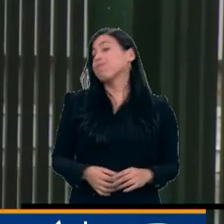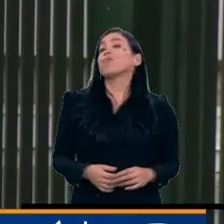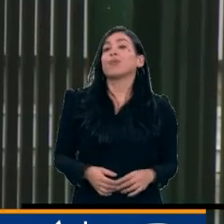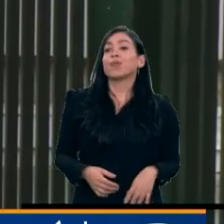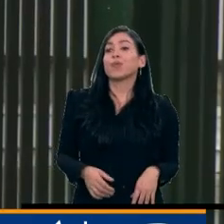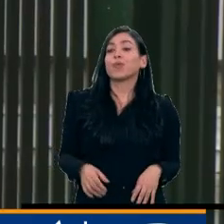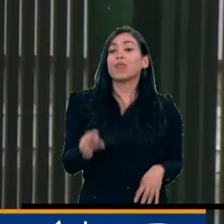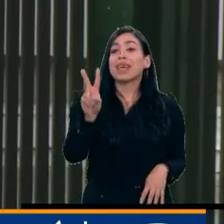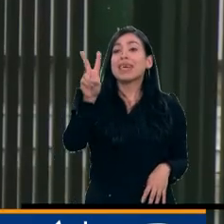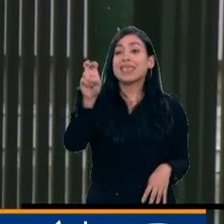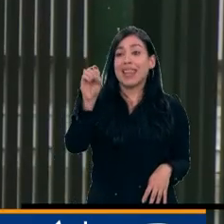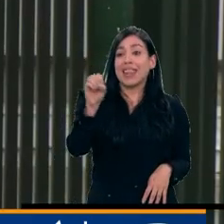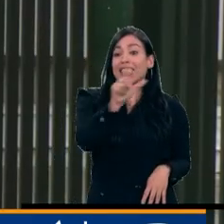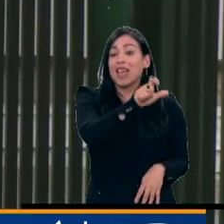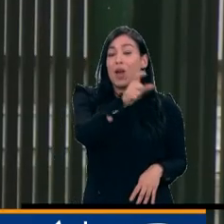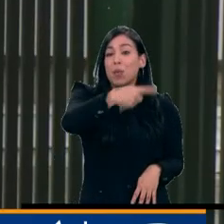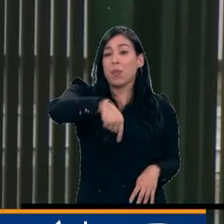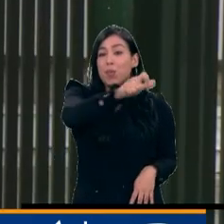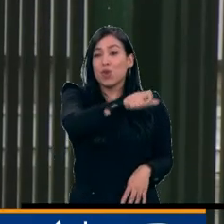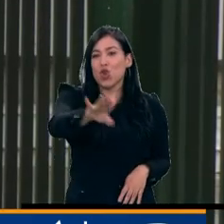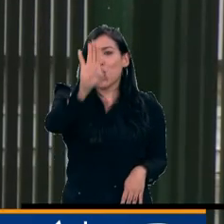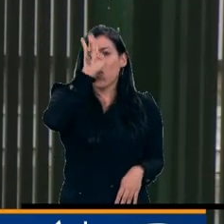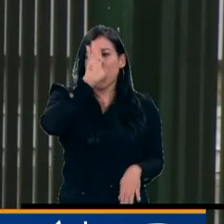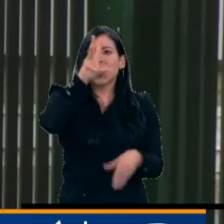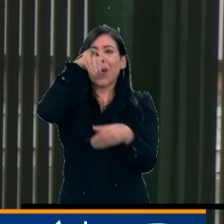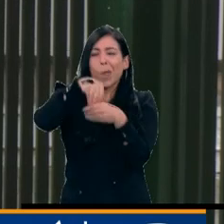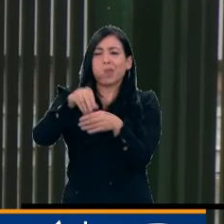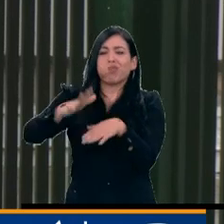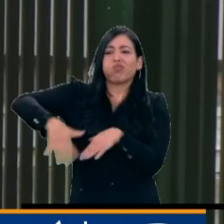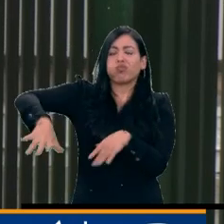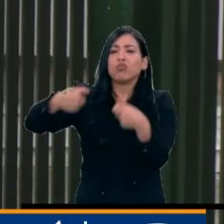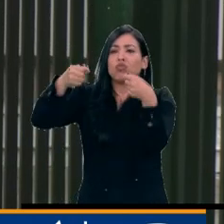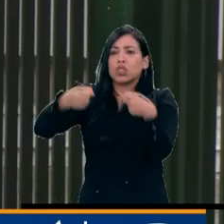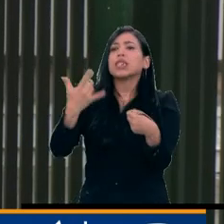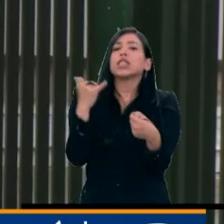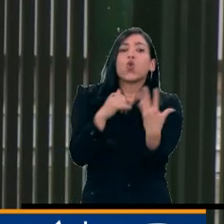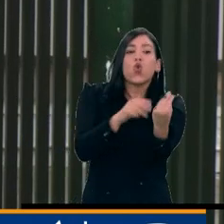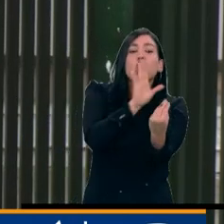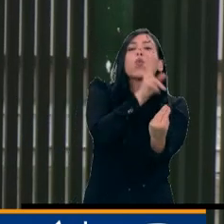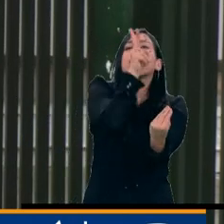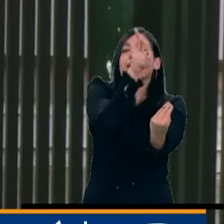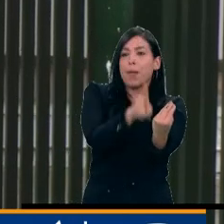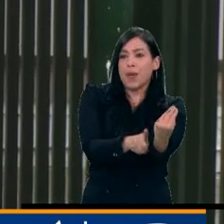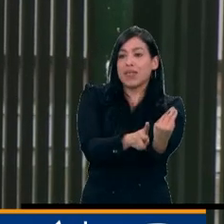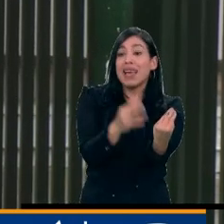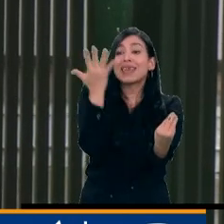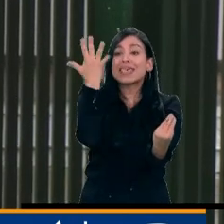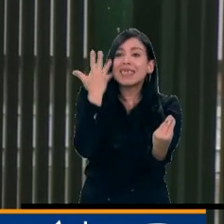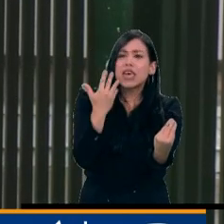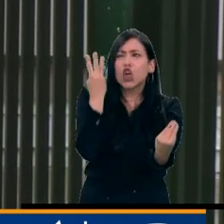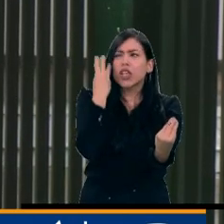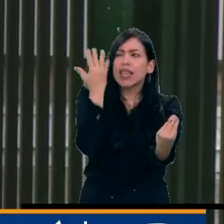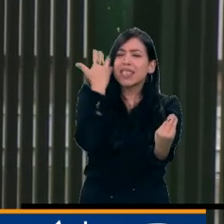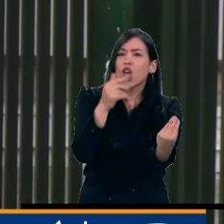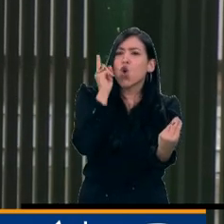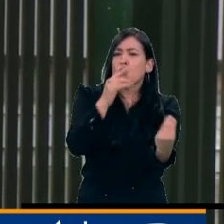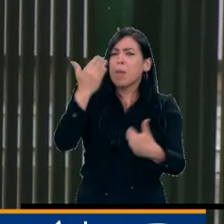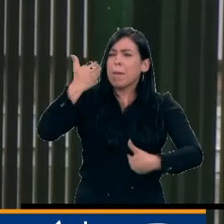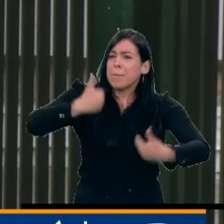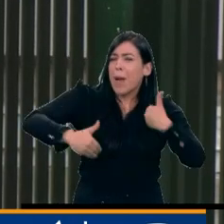De los 70 patrulleros que llegaron aquí a la Policía Metropolitana de Neiva, un grupo les dieron incapacidad médica de 5 o 3 días debido